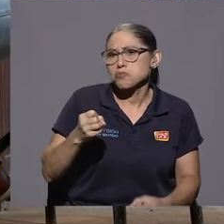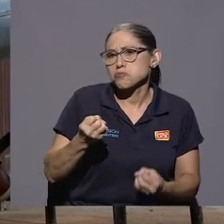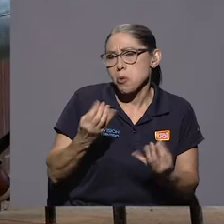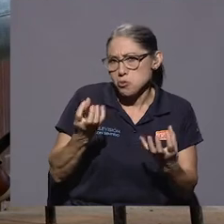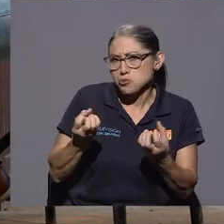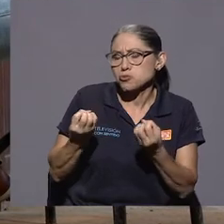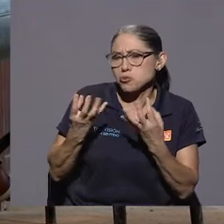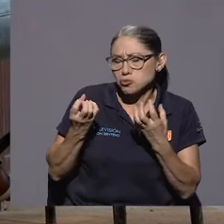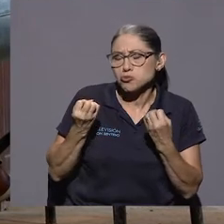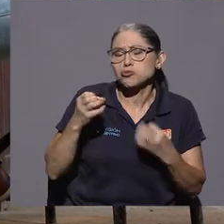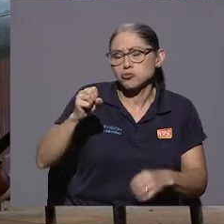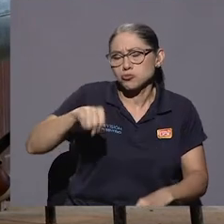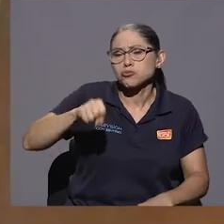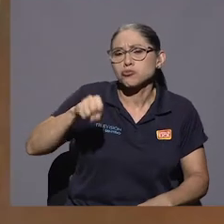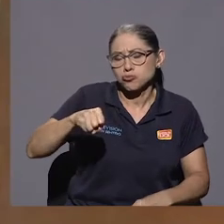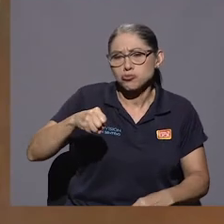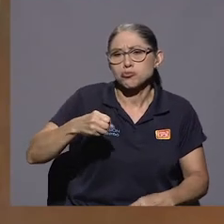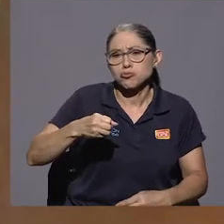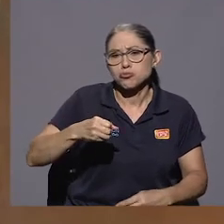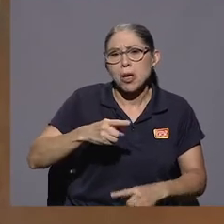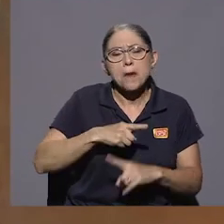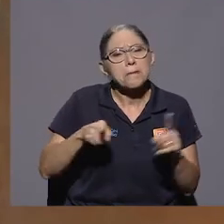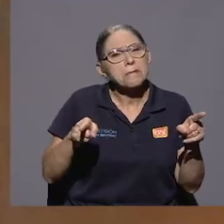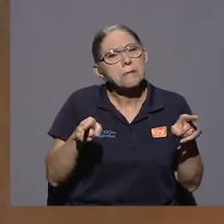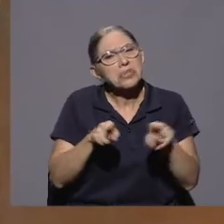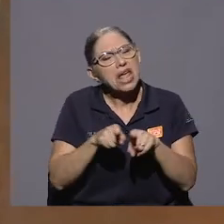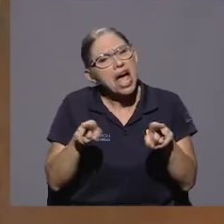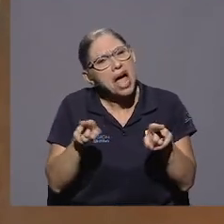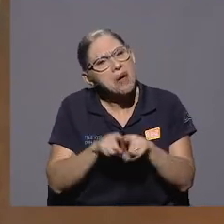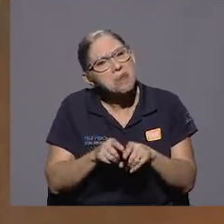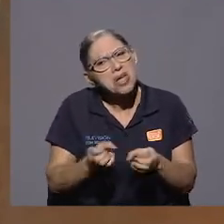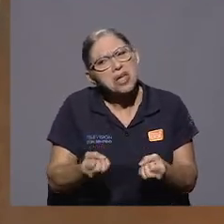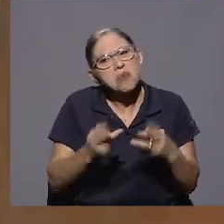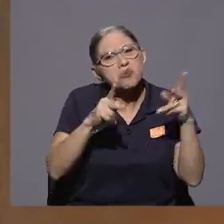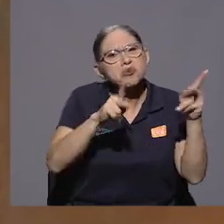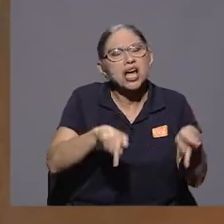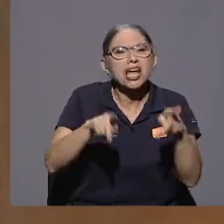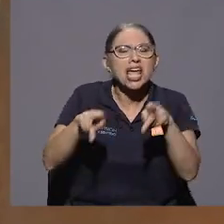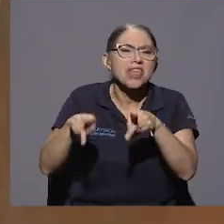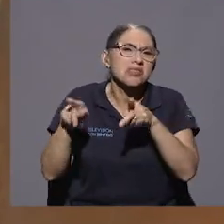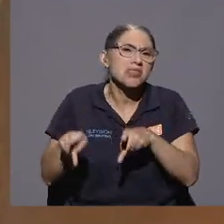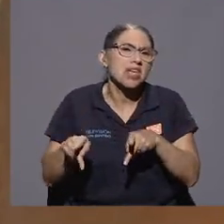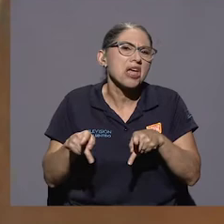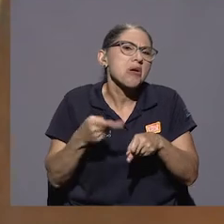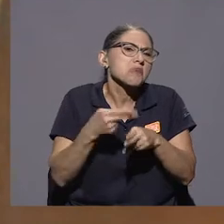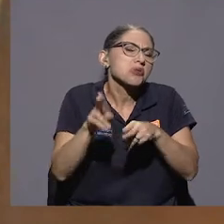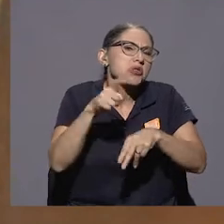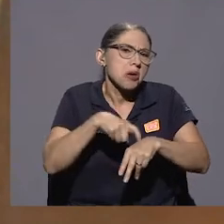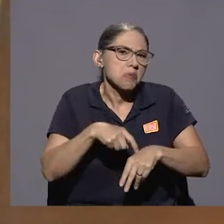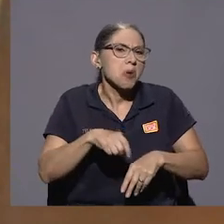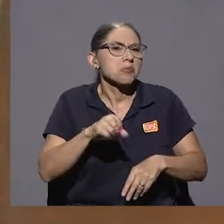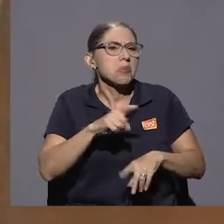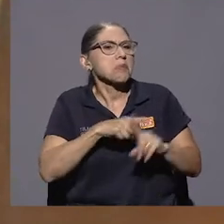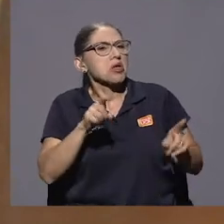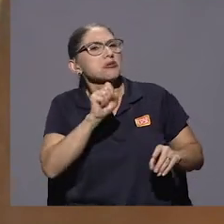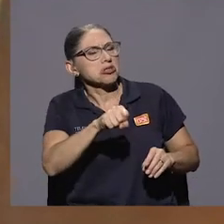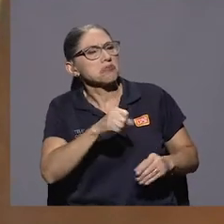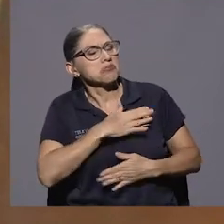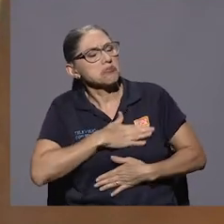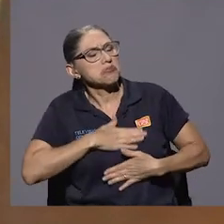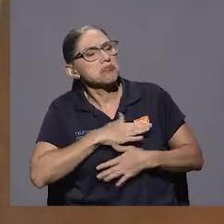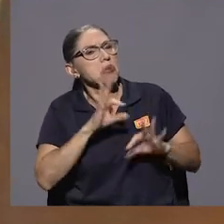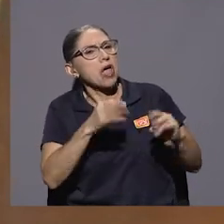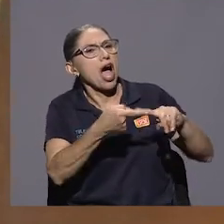muchos, pero también, ¿verdad? También hay mucha gente pasajera, o sea, no. Eso no te lo voy a negar,